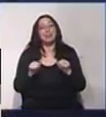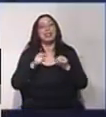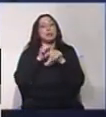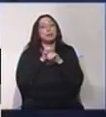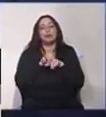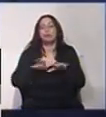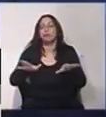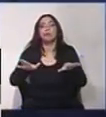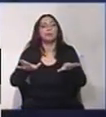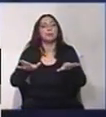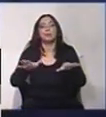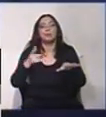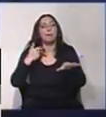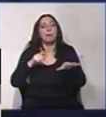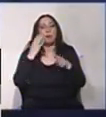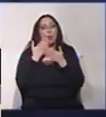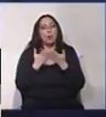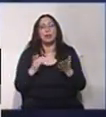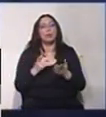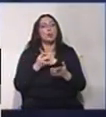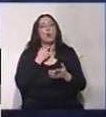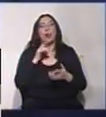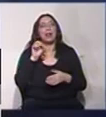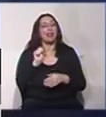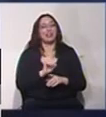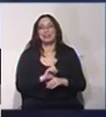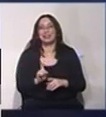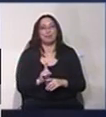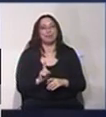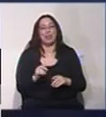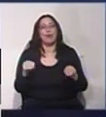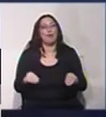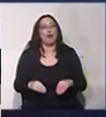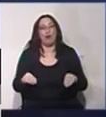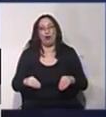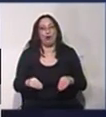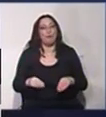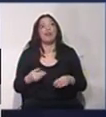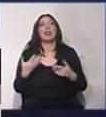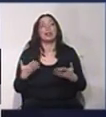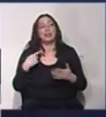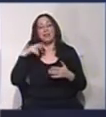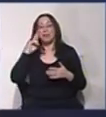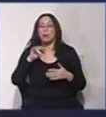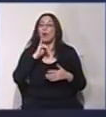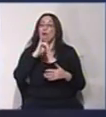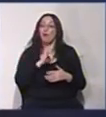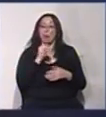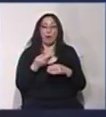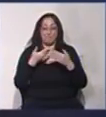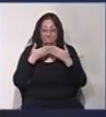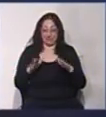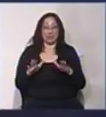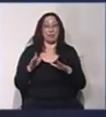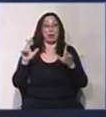pero que obviamente nos muestran que no alcanza. Claro. Entonces, nosotros veíamos en el informe antes, al principio del programa,